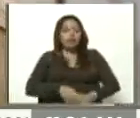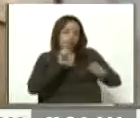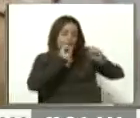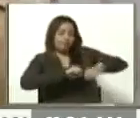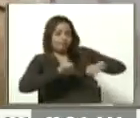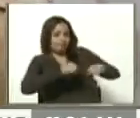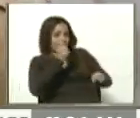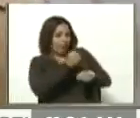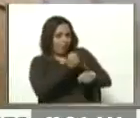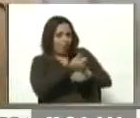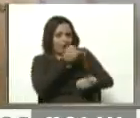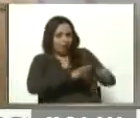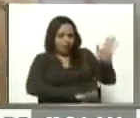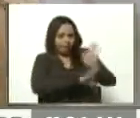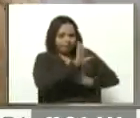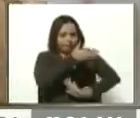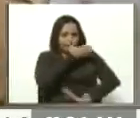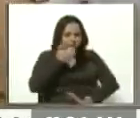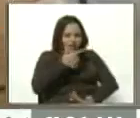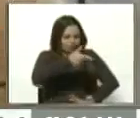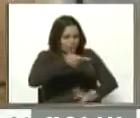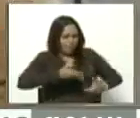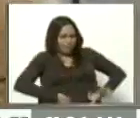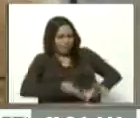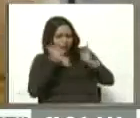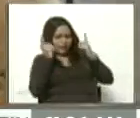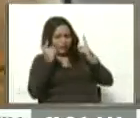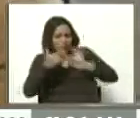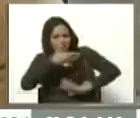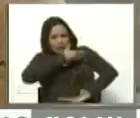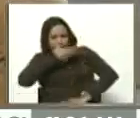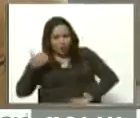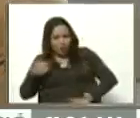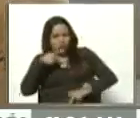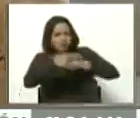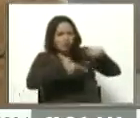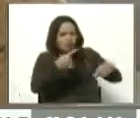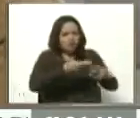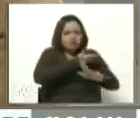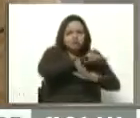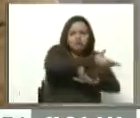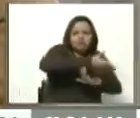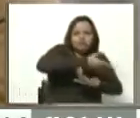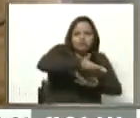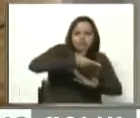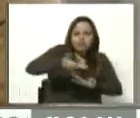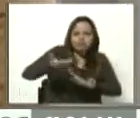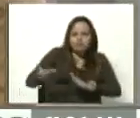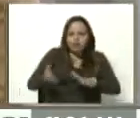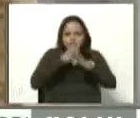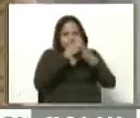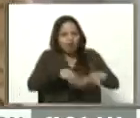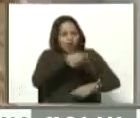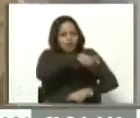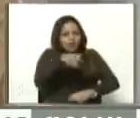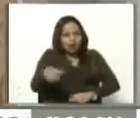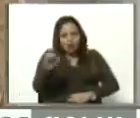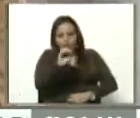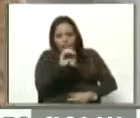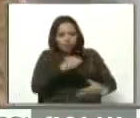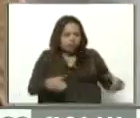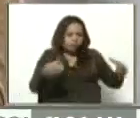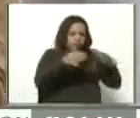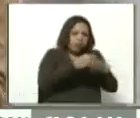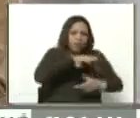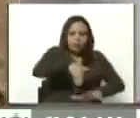estar incrementando la producción, nos permite mejorar los procesos de distribución, es decir, que toda la población en su conjunto pueda acceder a